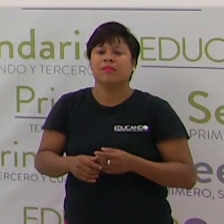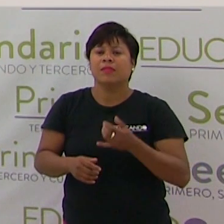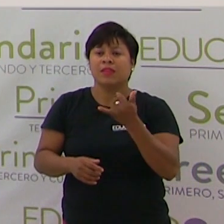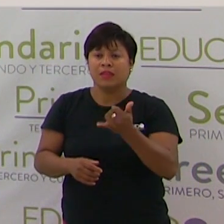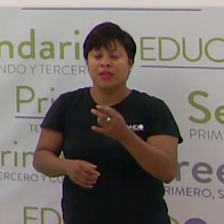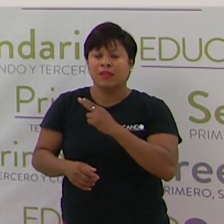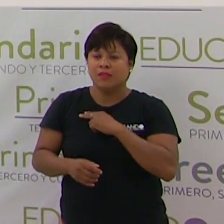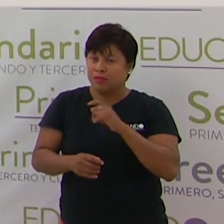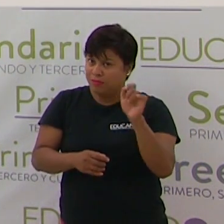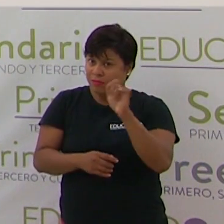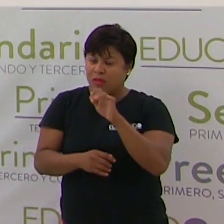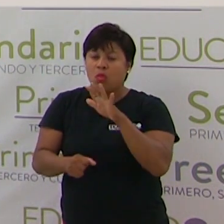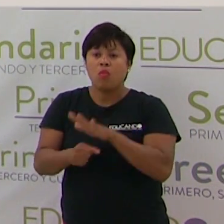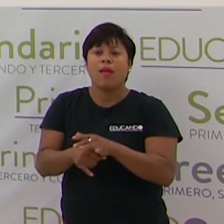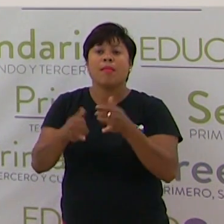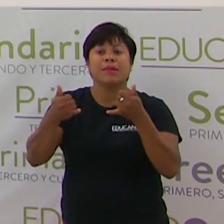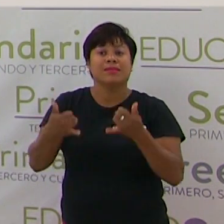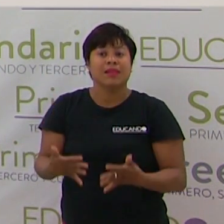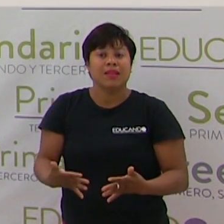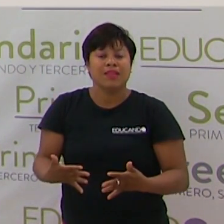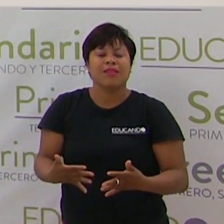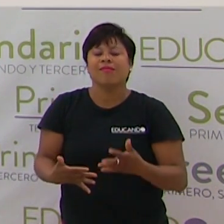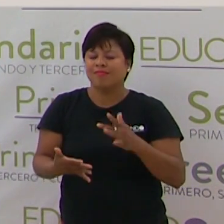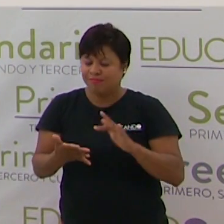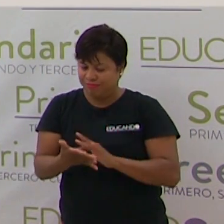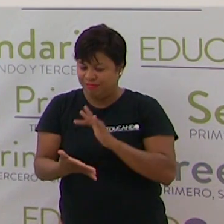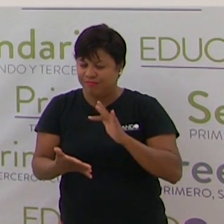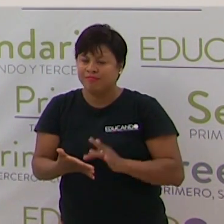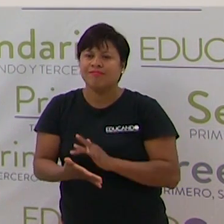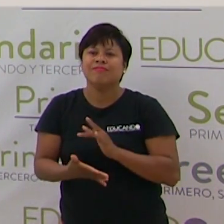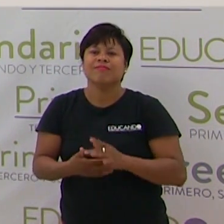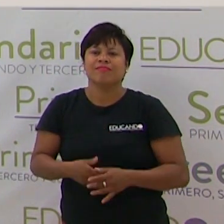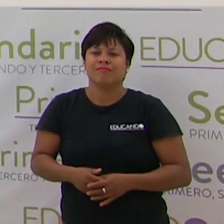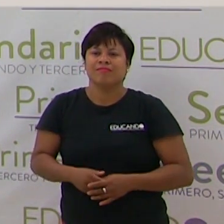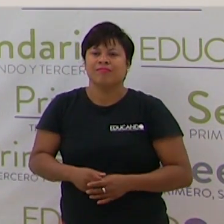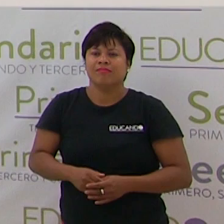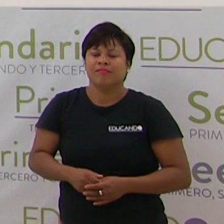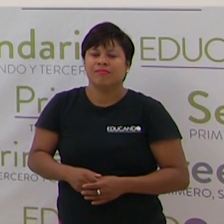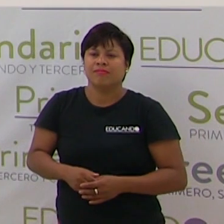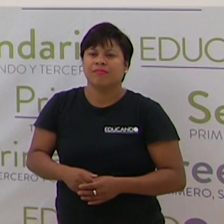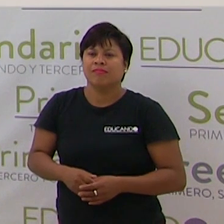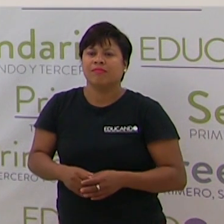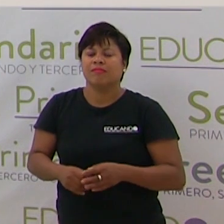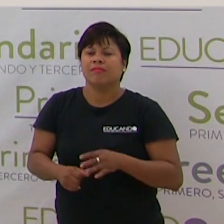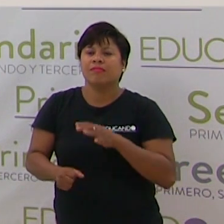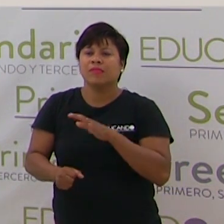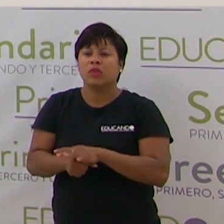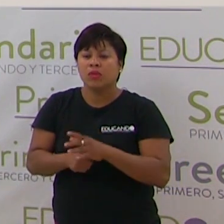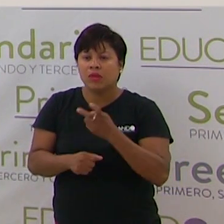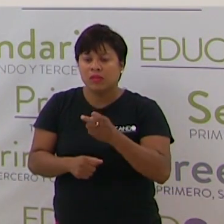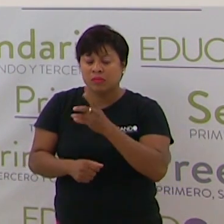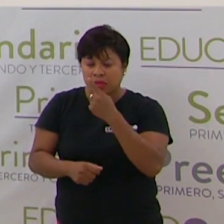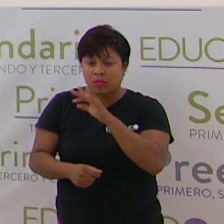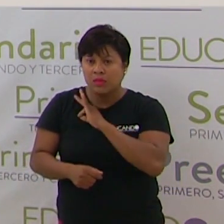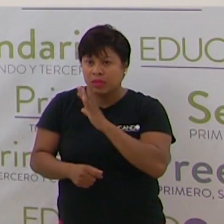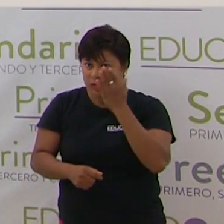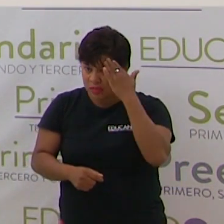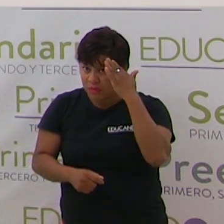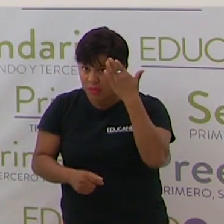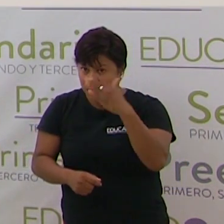lo completamos. ¿Cuál pesa más? La tableta. ¿Cuál fue nuestro método para poder